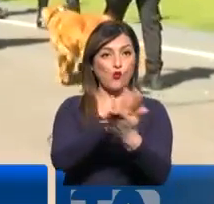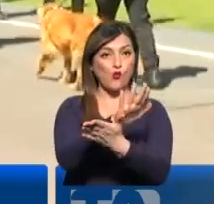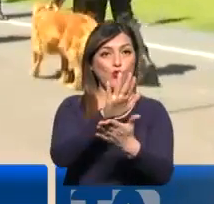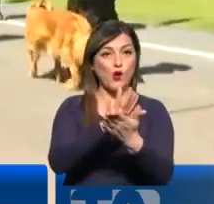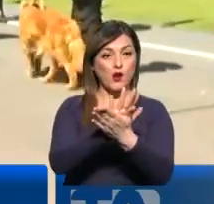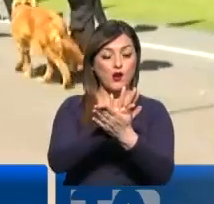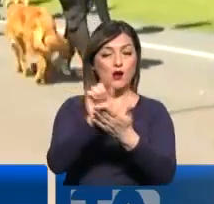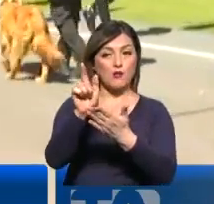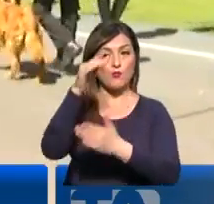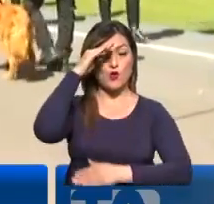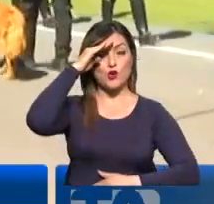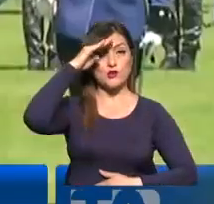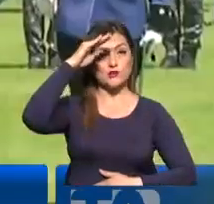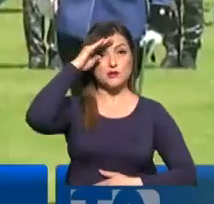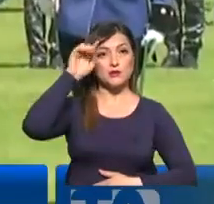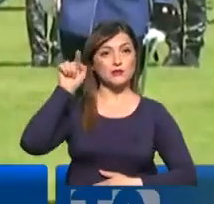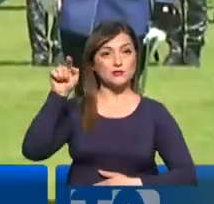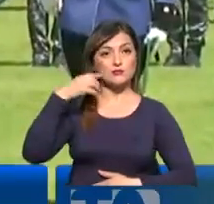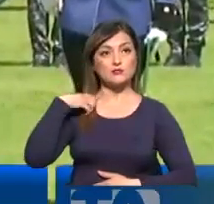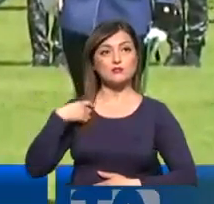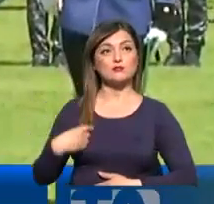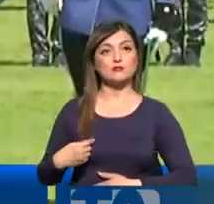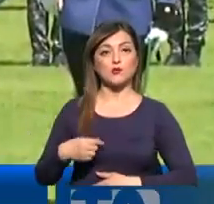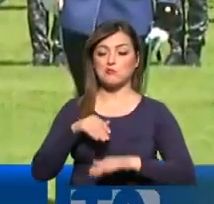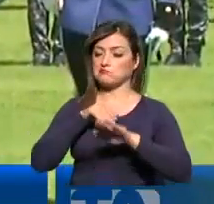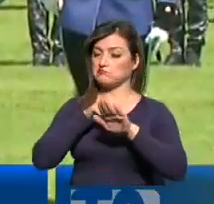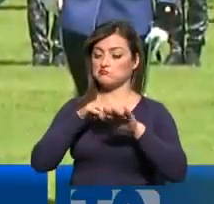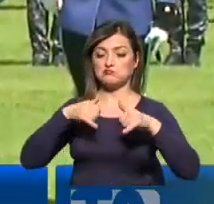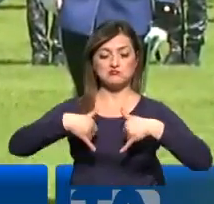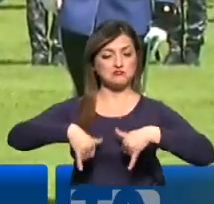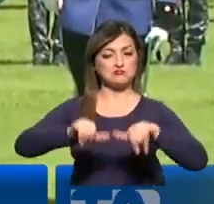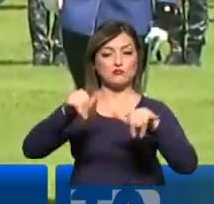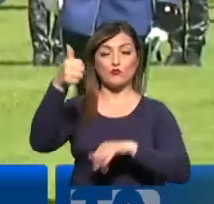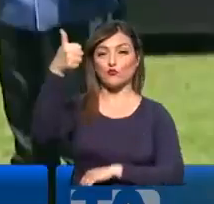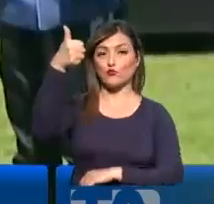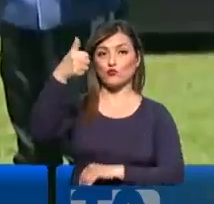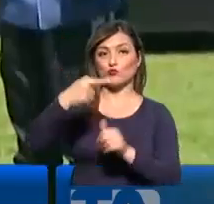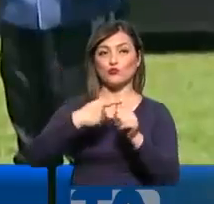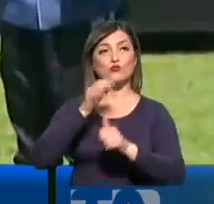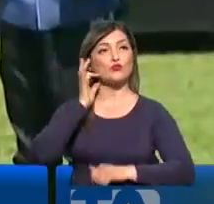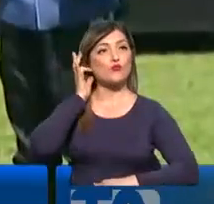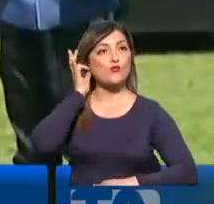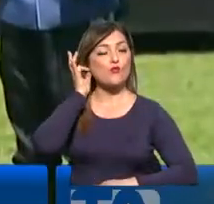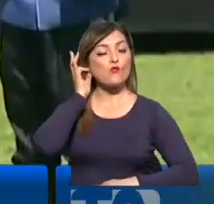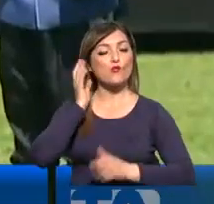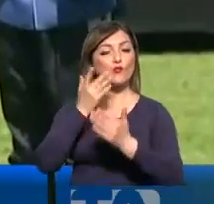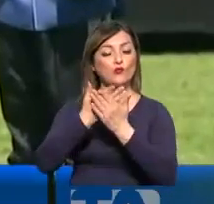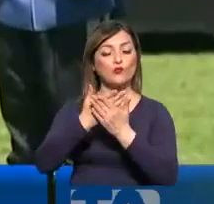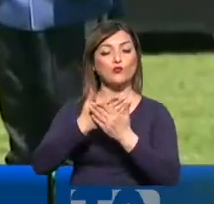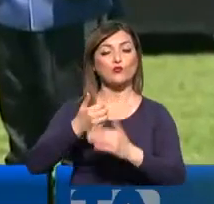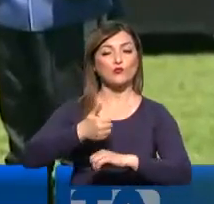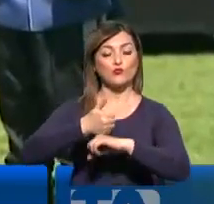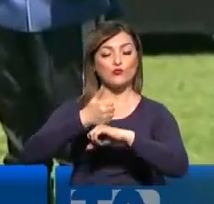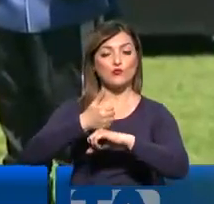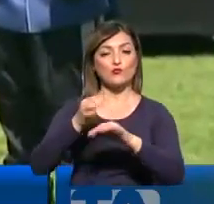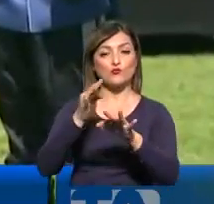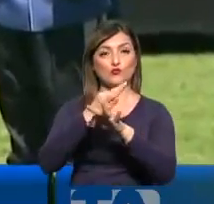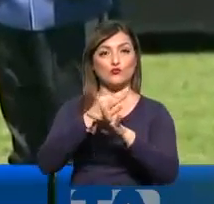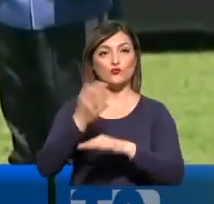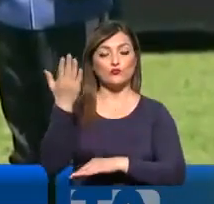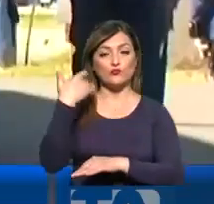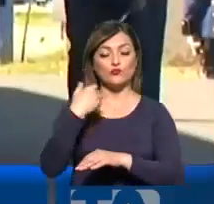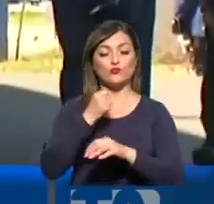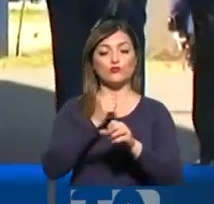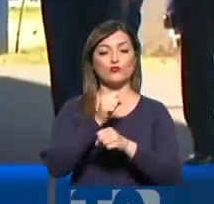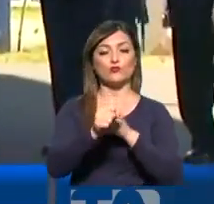Enríquez Gallo, es ratificada en el cargo. De esta forma, nuevamente se convierte en la primera mujer en llegar a estas funciones, luego de